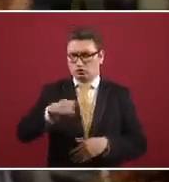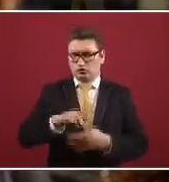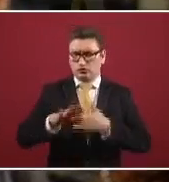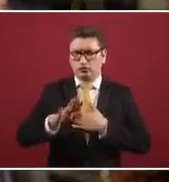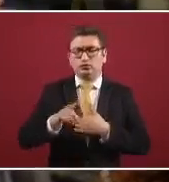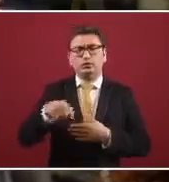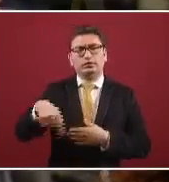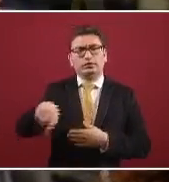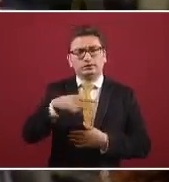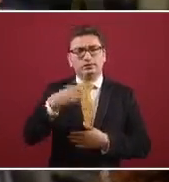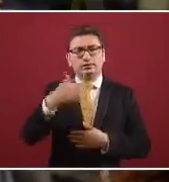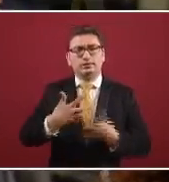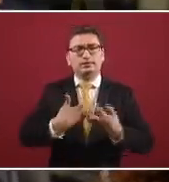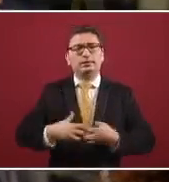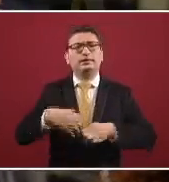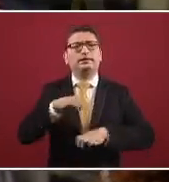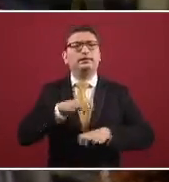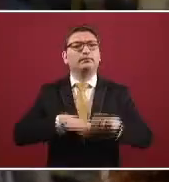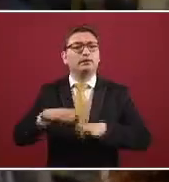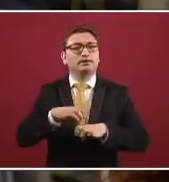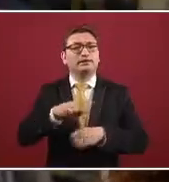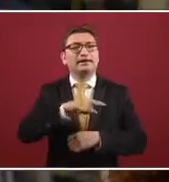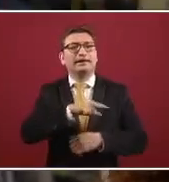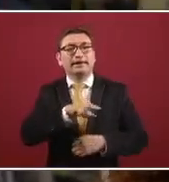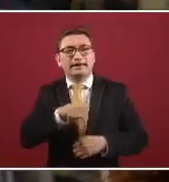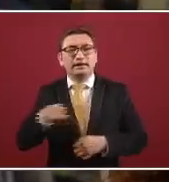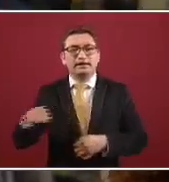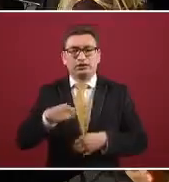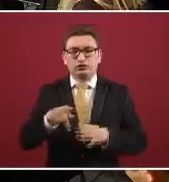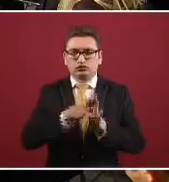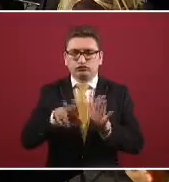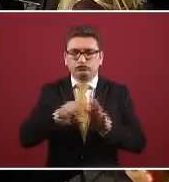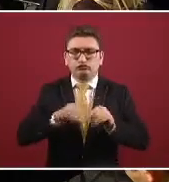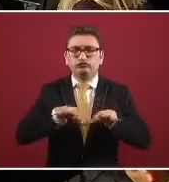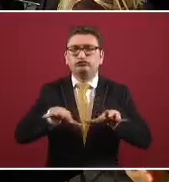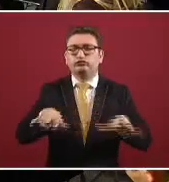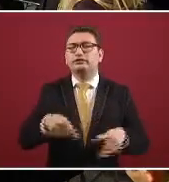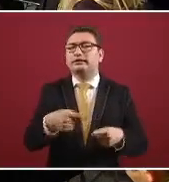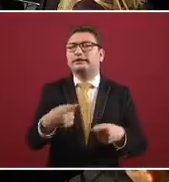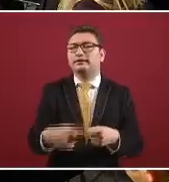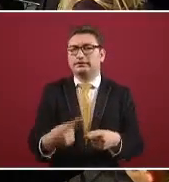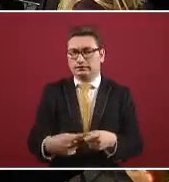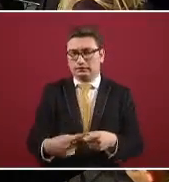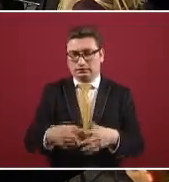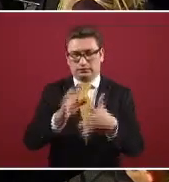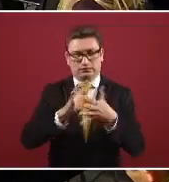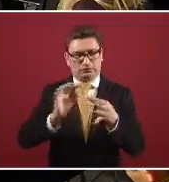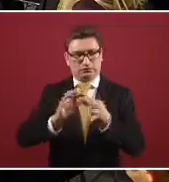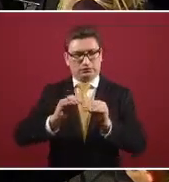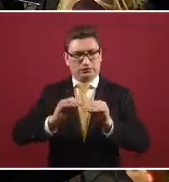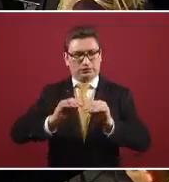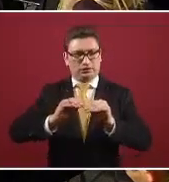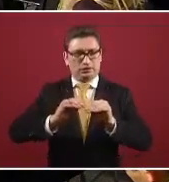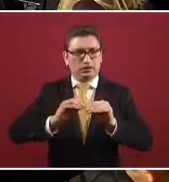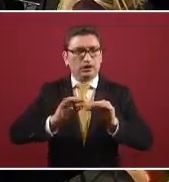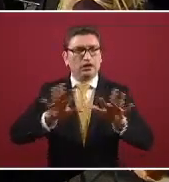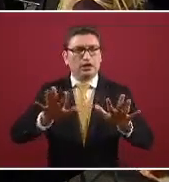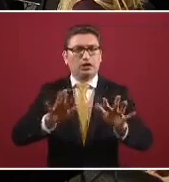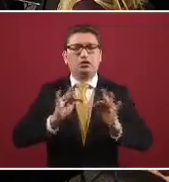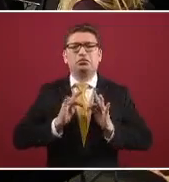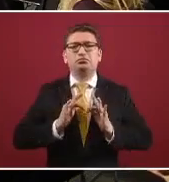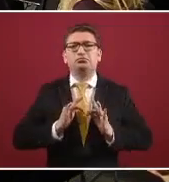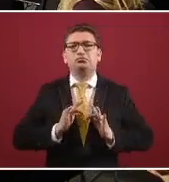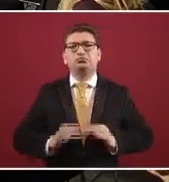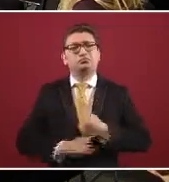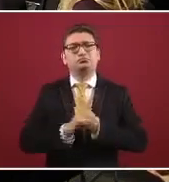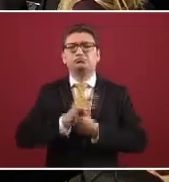cuáles son las empresas que reciben esta publicidad? Cuentas Claras, Chocolate Espeso. Muchas